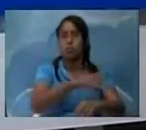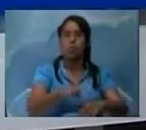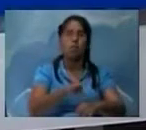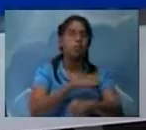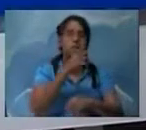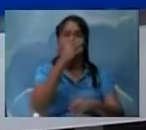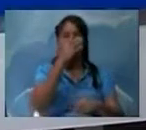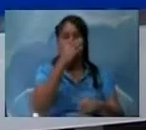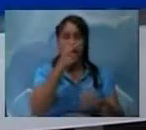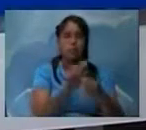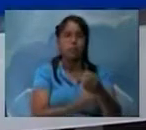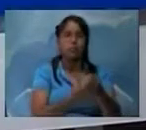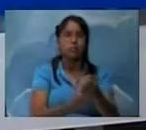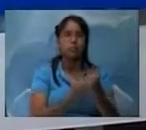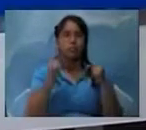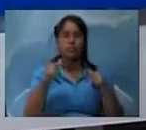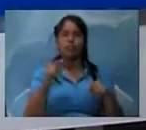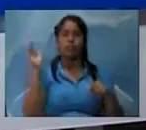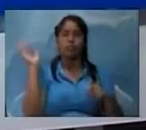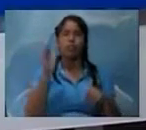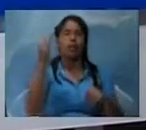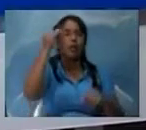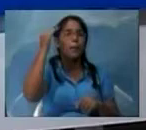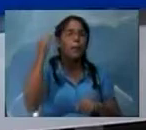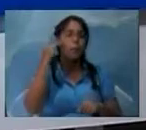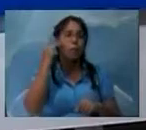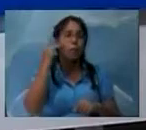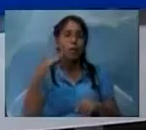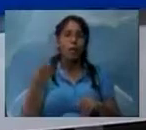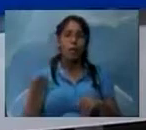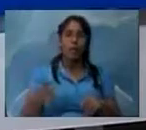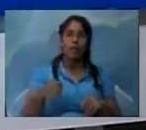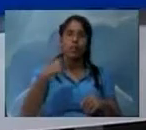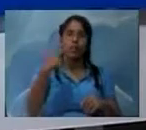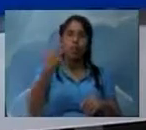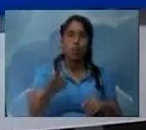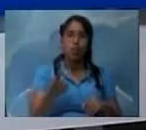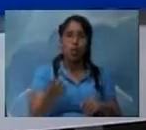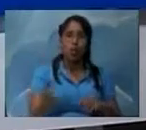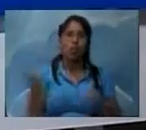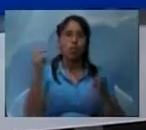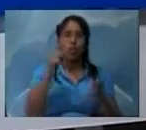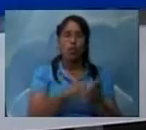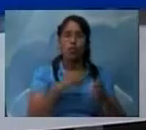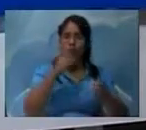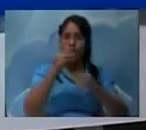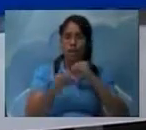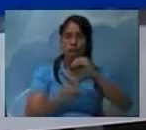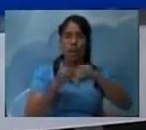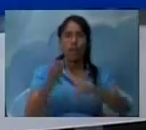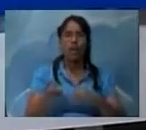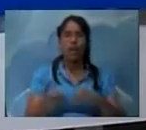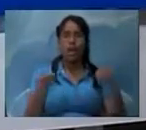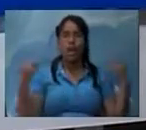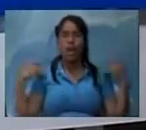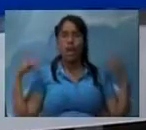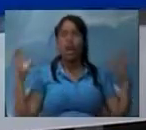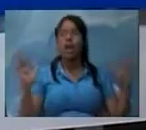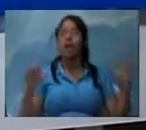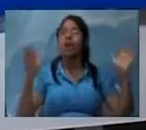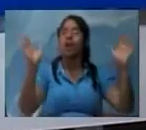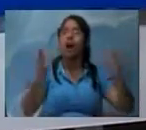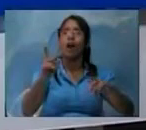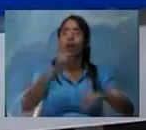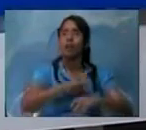musicales. Hermano, esto me trae a memoria que cuando fue creado el ángel